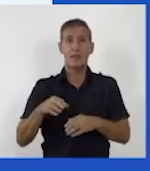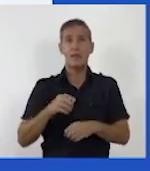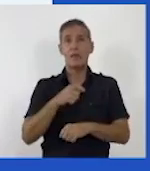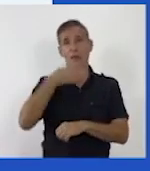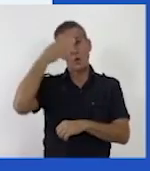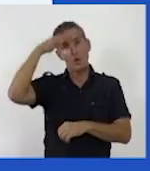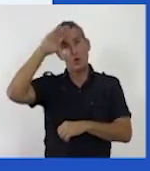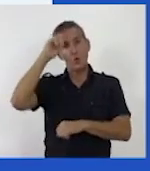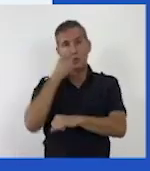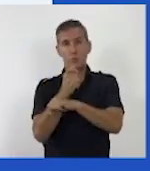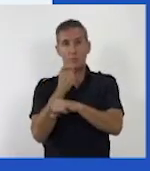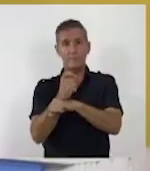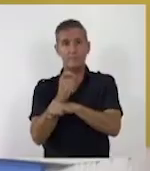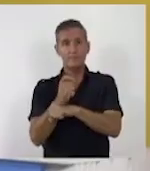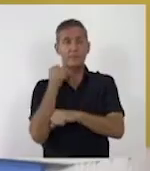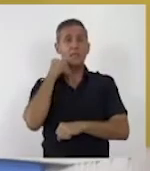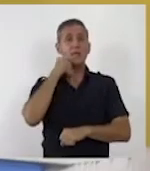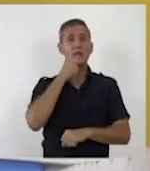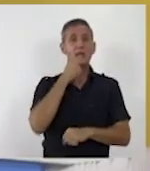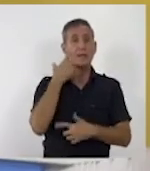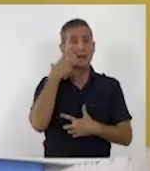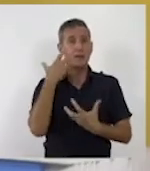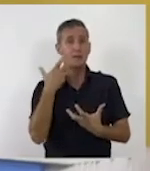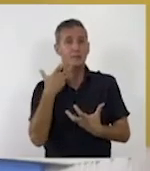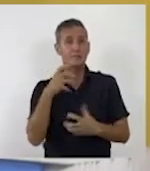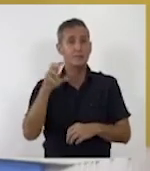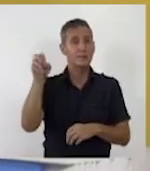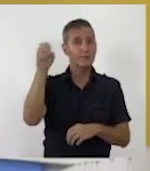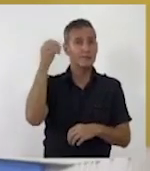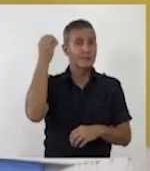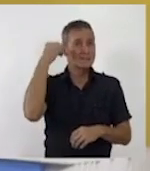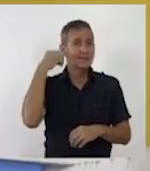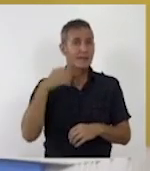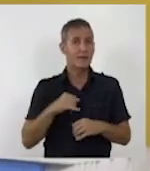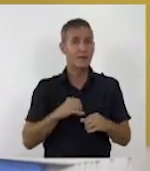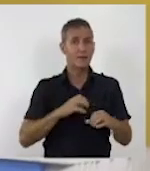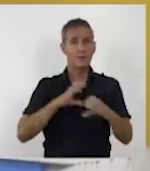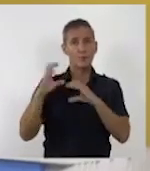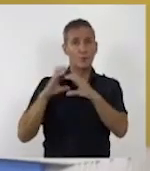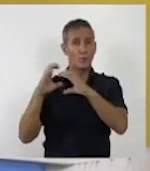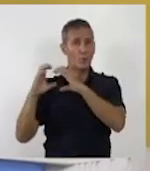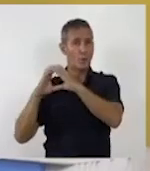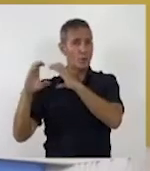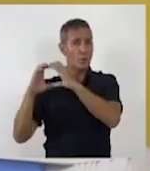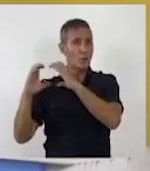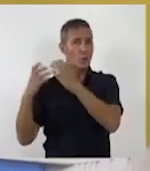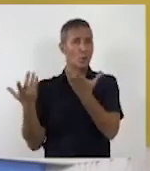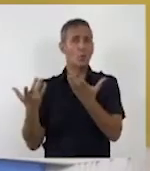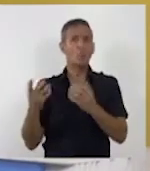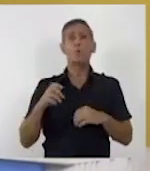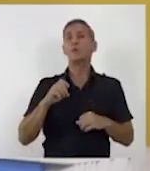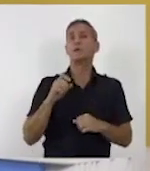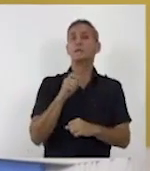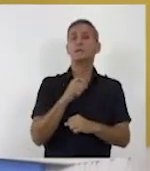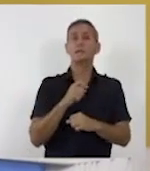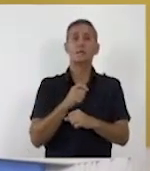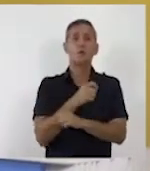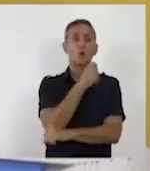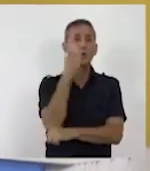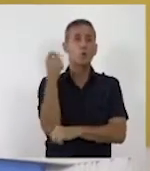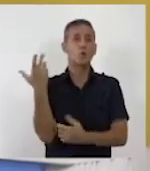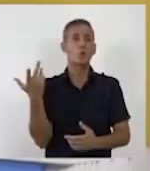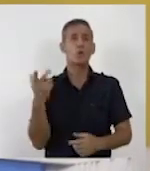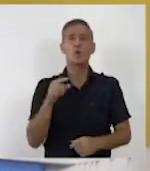y además muy importante que sabemos que muchos se comunican con sus maestros y se comunican con nosotros